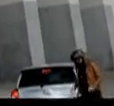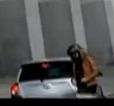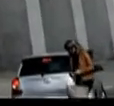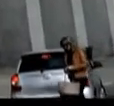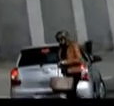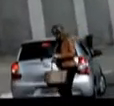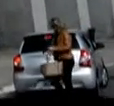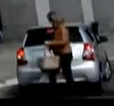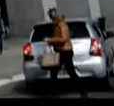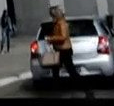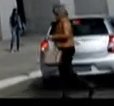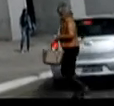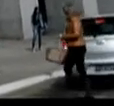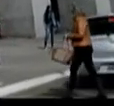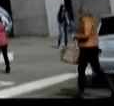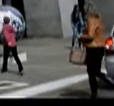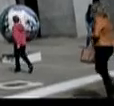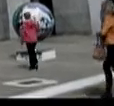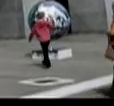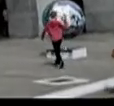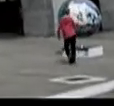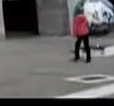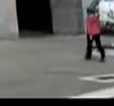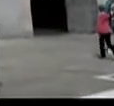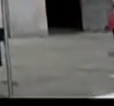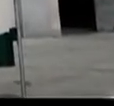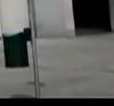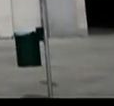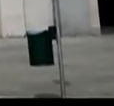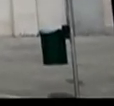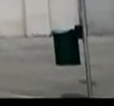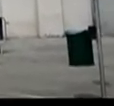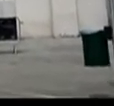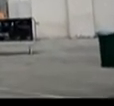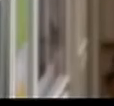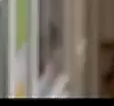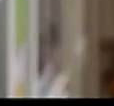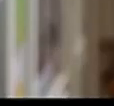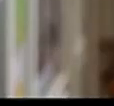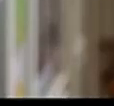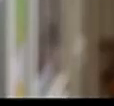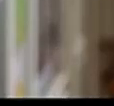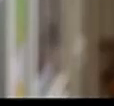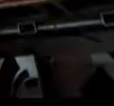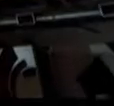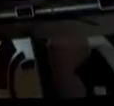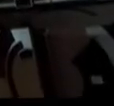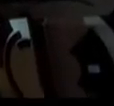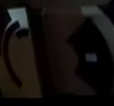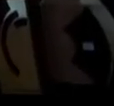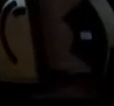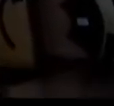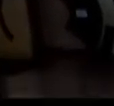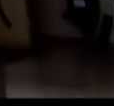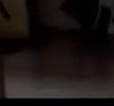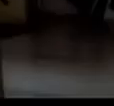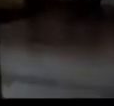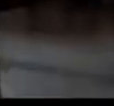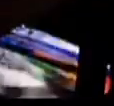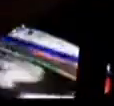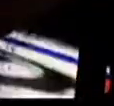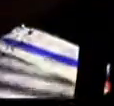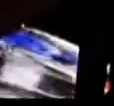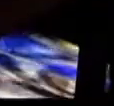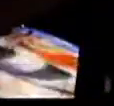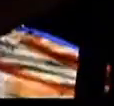construido en 1940 el recinto en torno al cual se construyó el museo del fútbol y